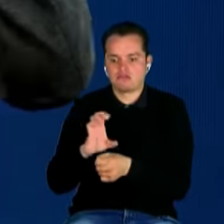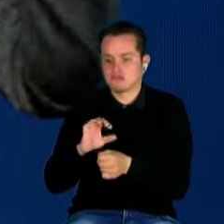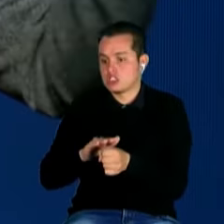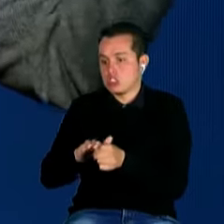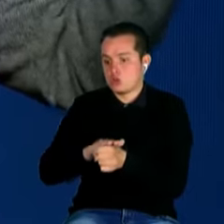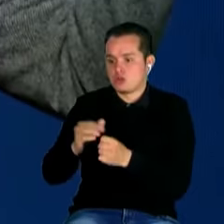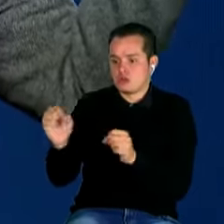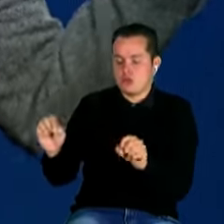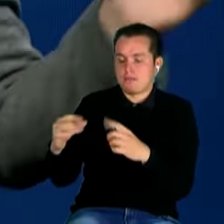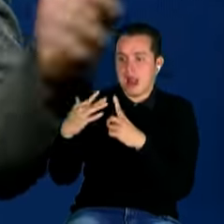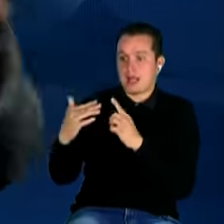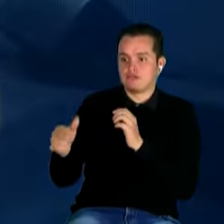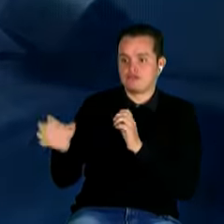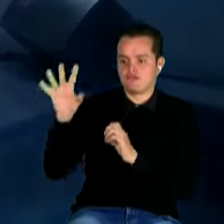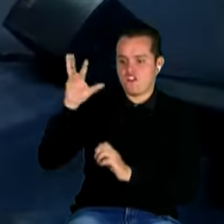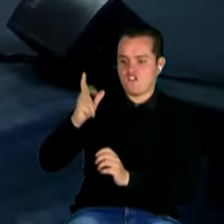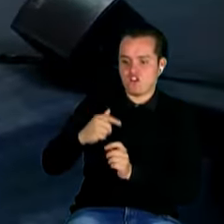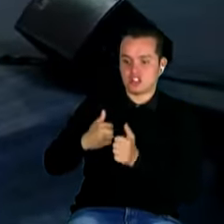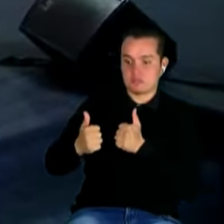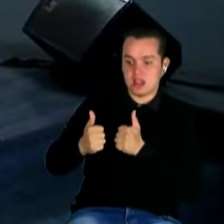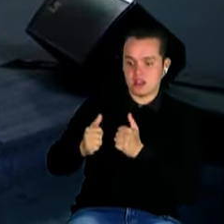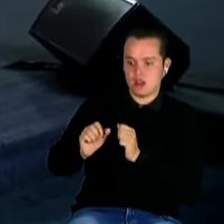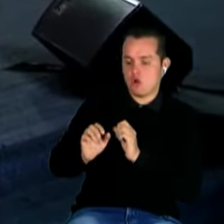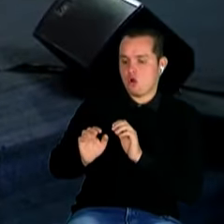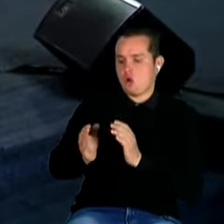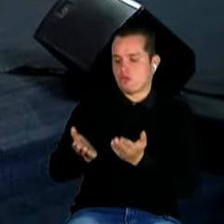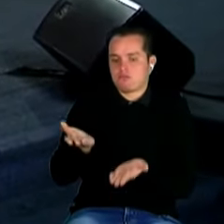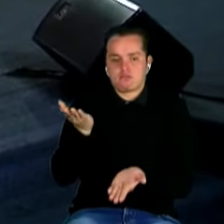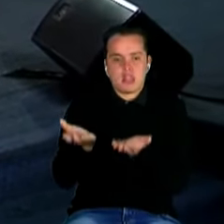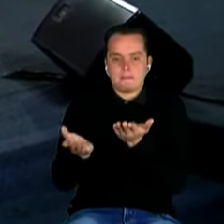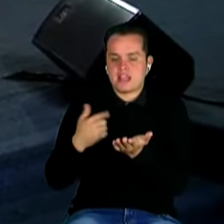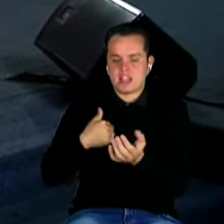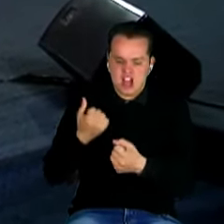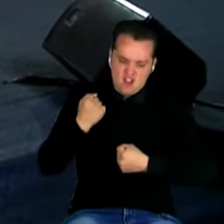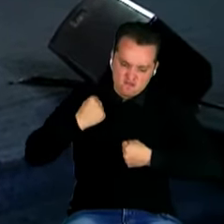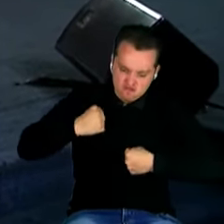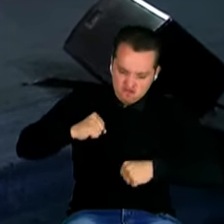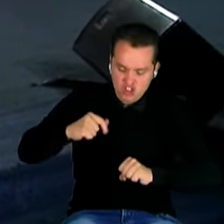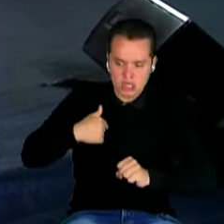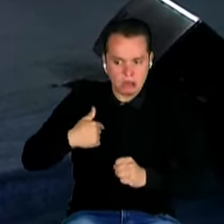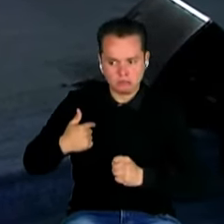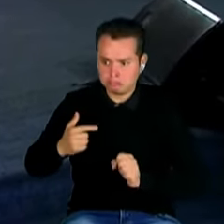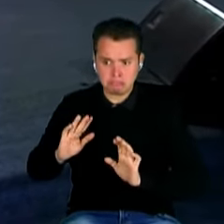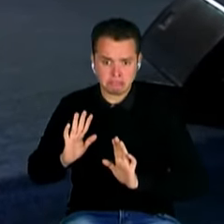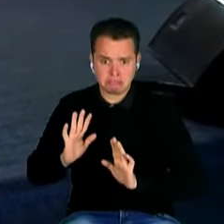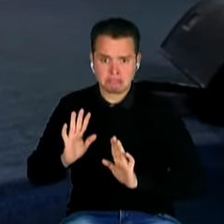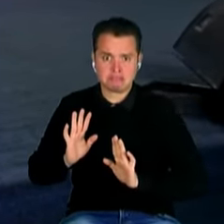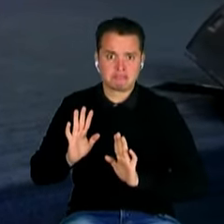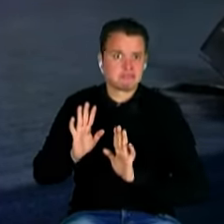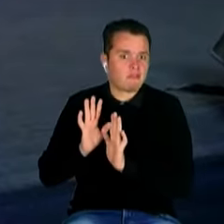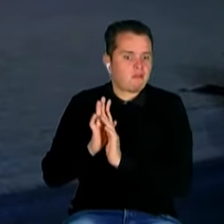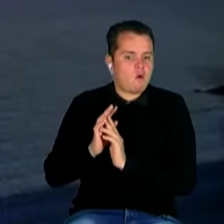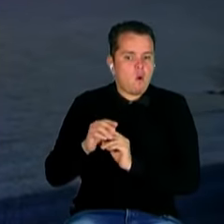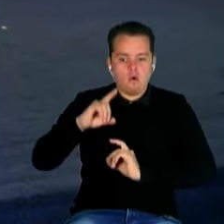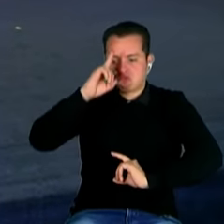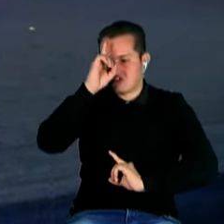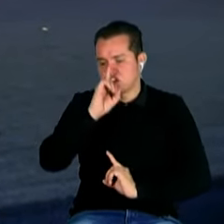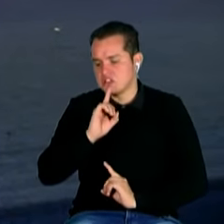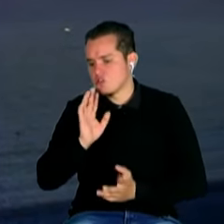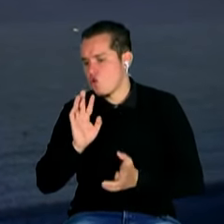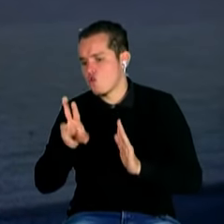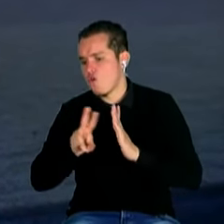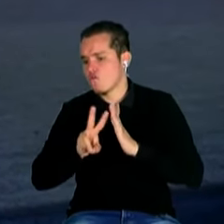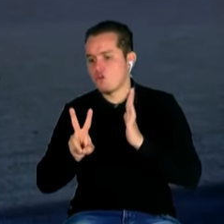que les favorecían, pero que no dependían ni del esfuerzo, ni de la decisión, ni de